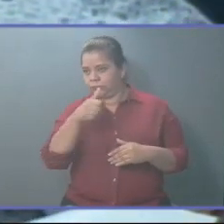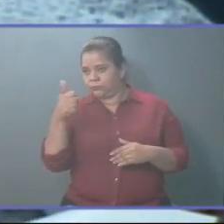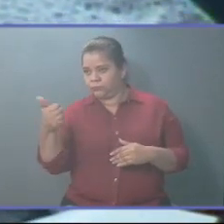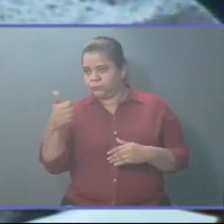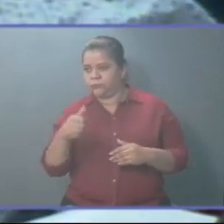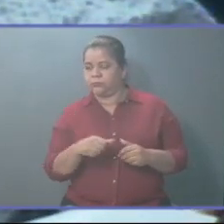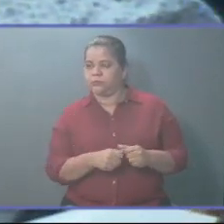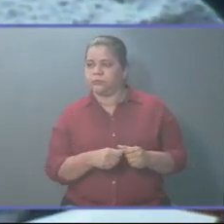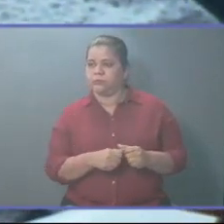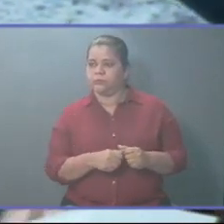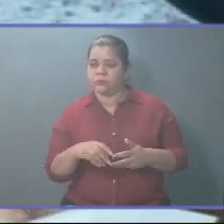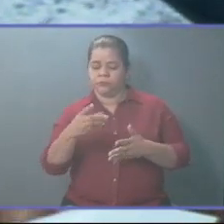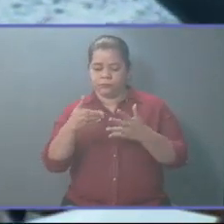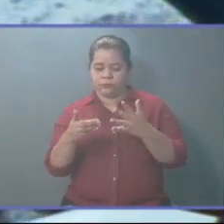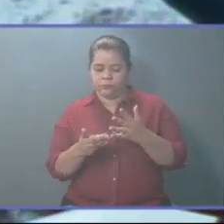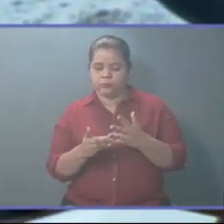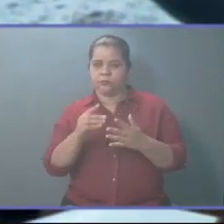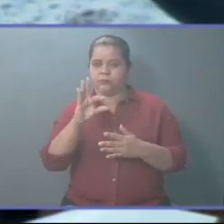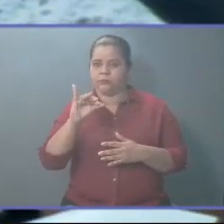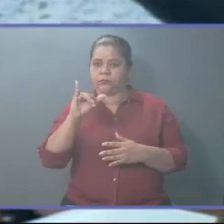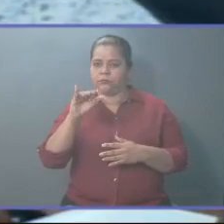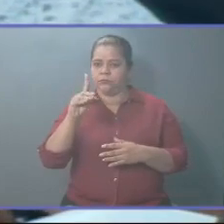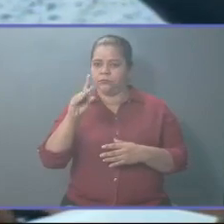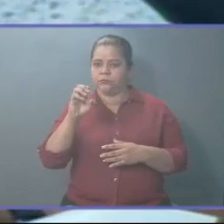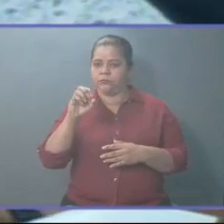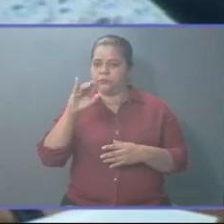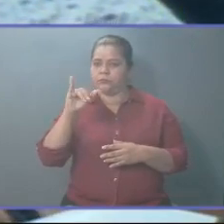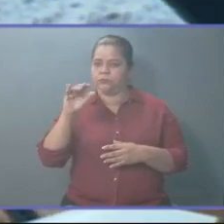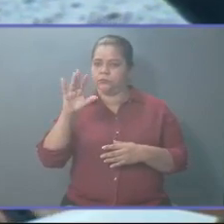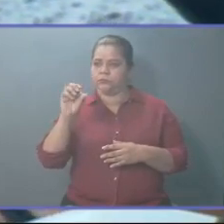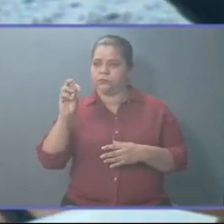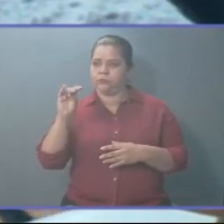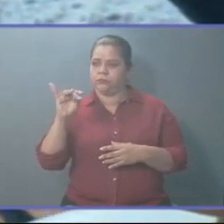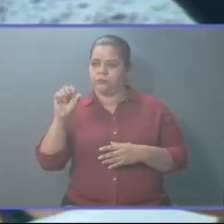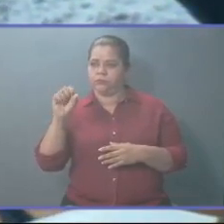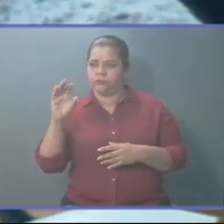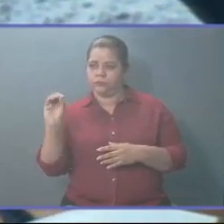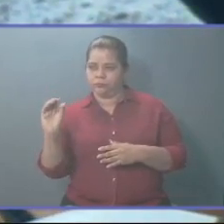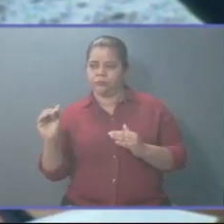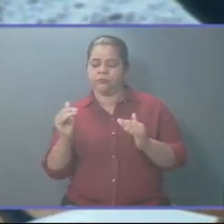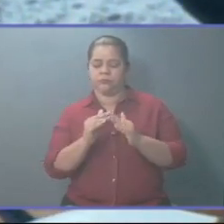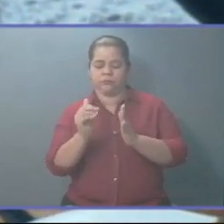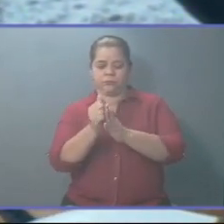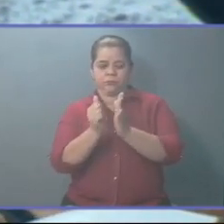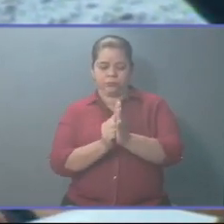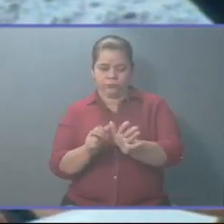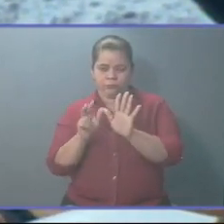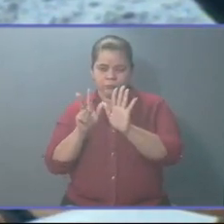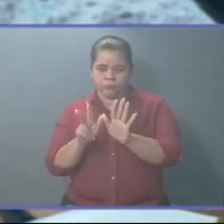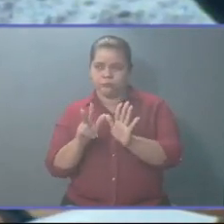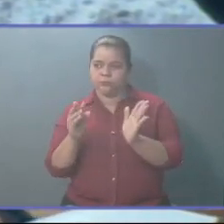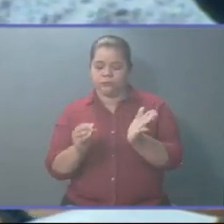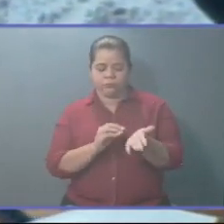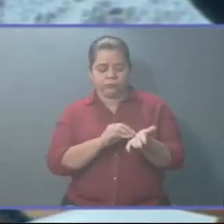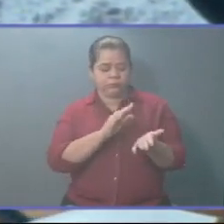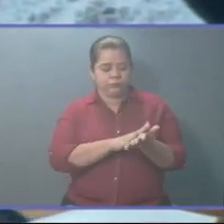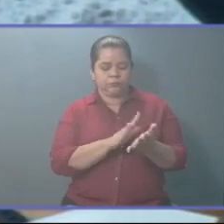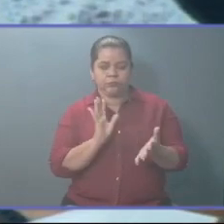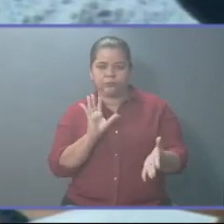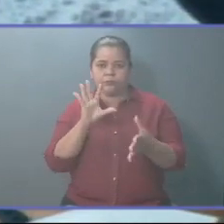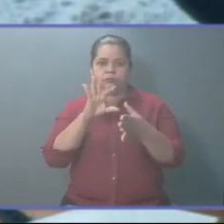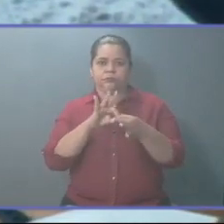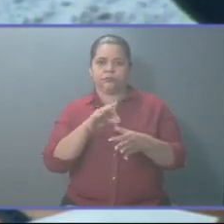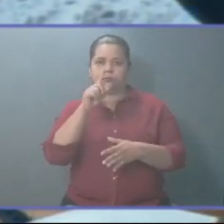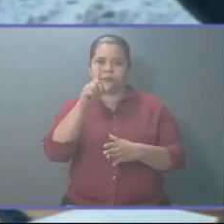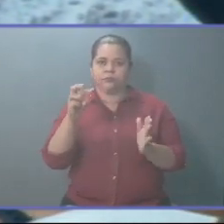otro decreto del fideicomiso, que es lo que usted planteaba, en el que ya también en el artículo 8, que este tiene que ver con los 1.000